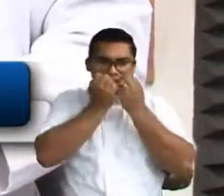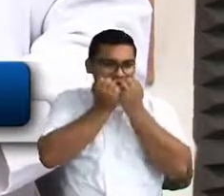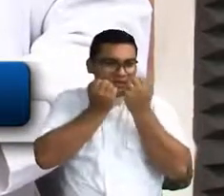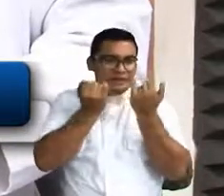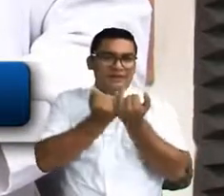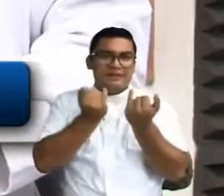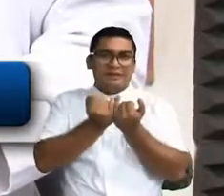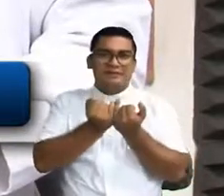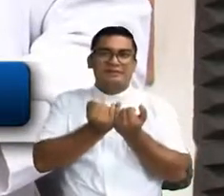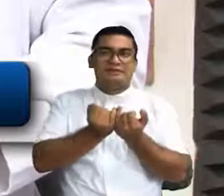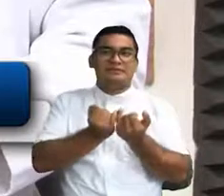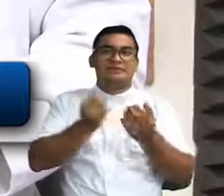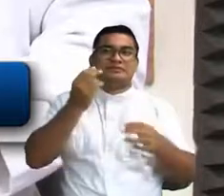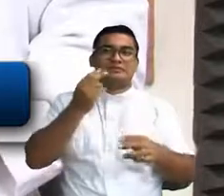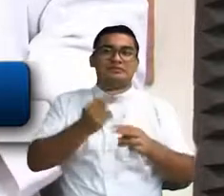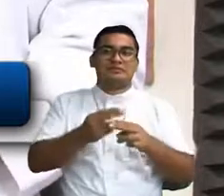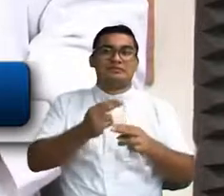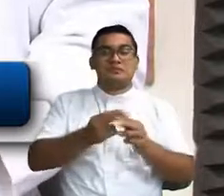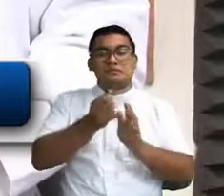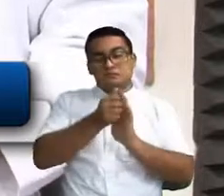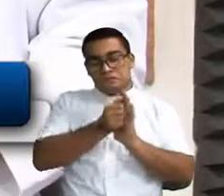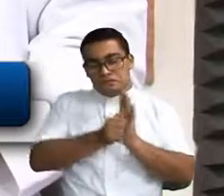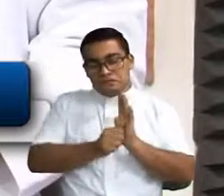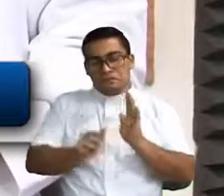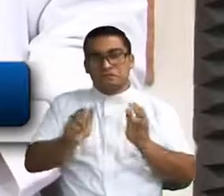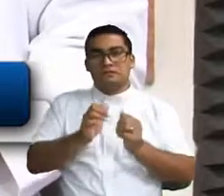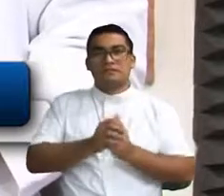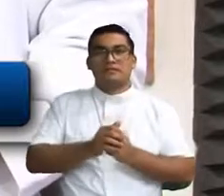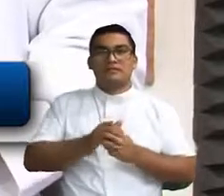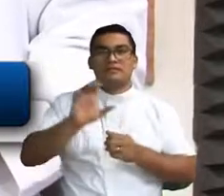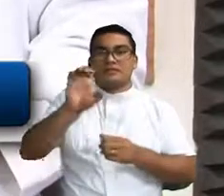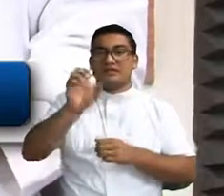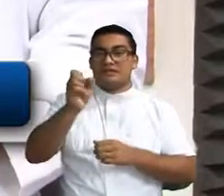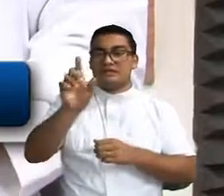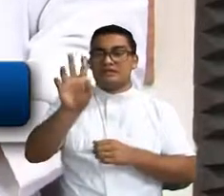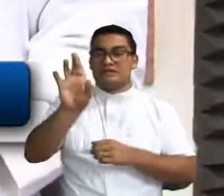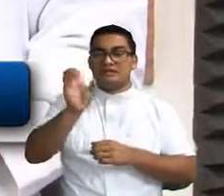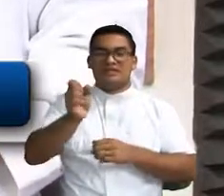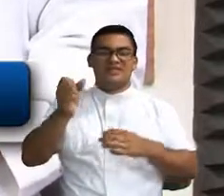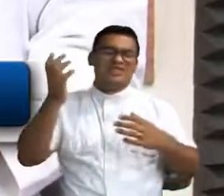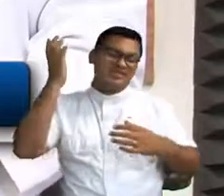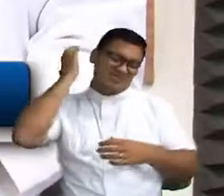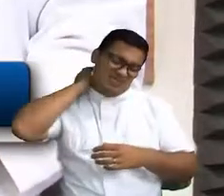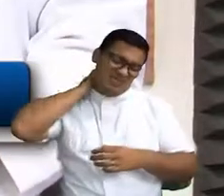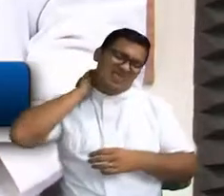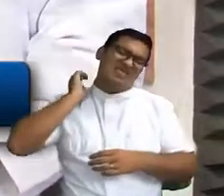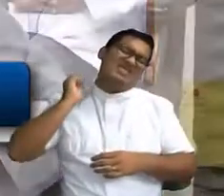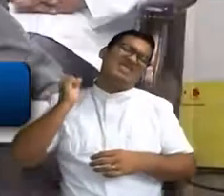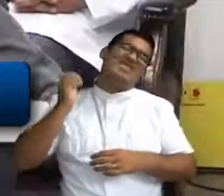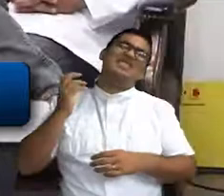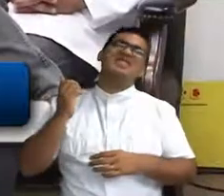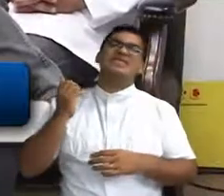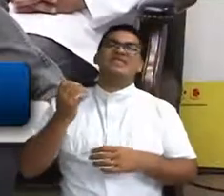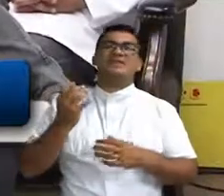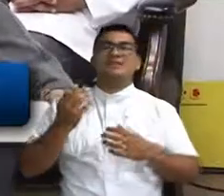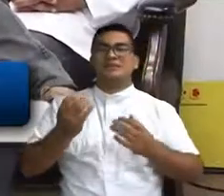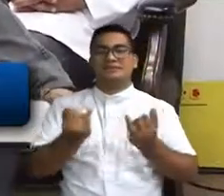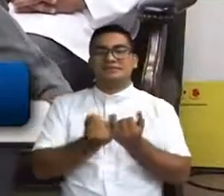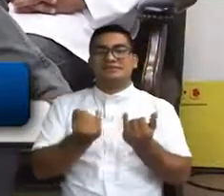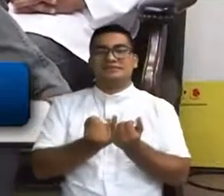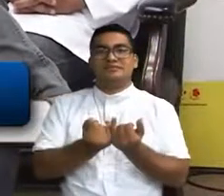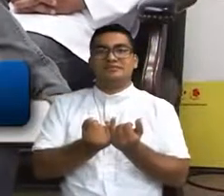fuerte dentro del trastorno depresivo. Uh-huh. ¿El estrés también nos puede causar ansiedad o viceversa la ansiedad?